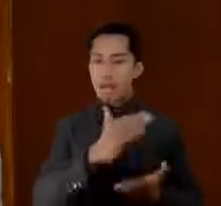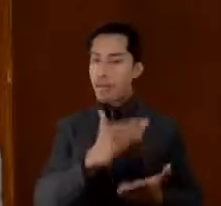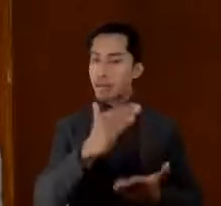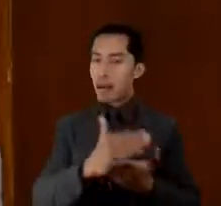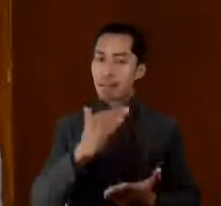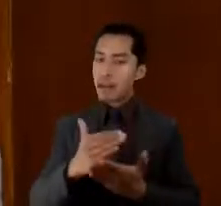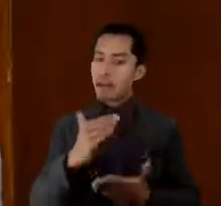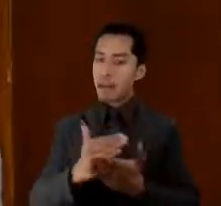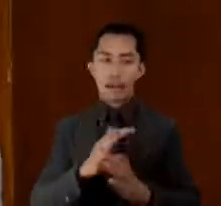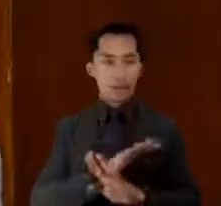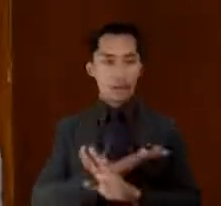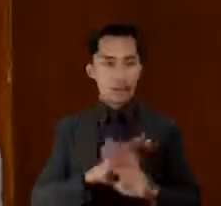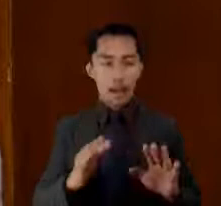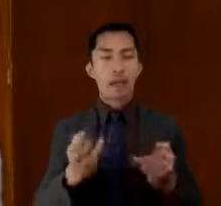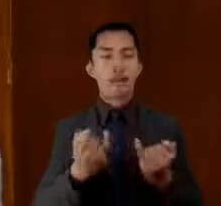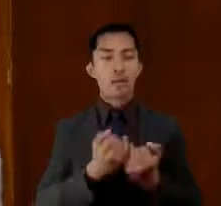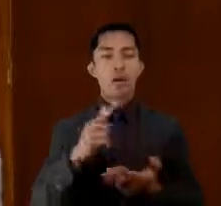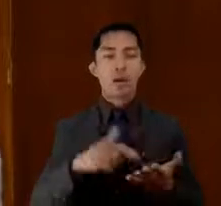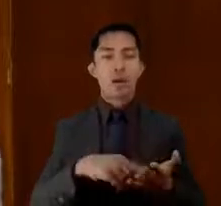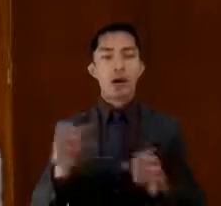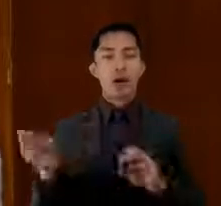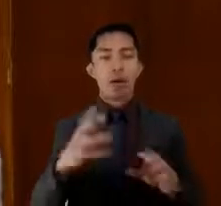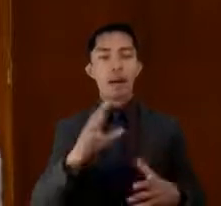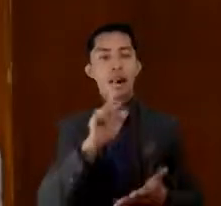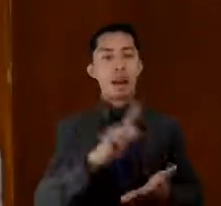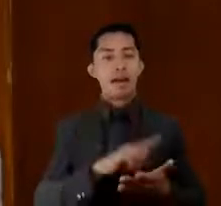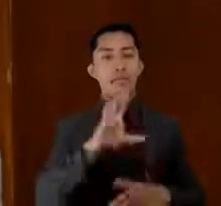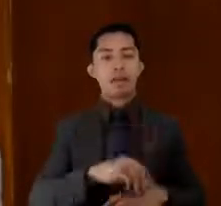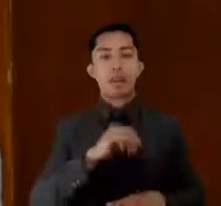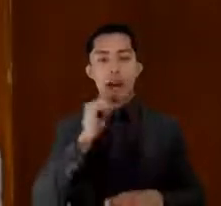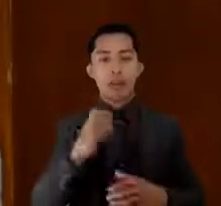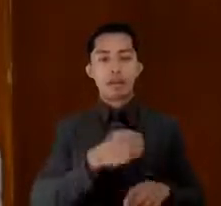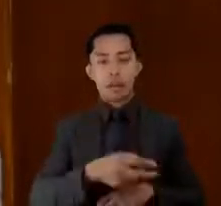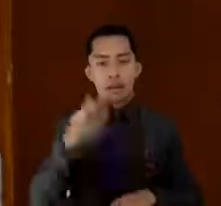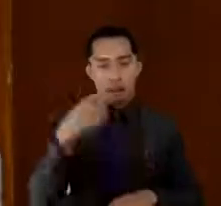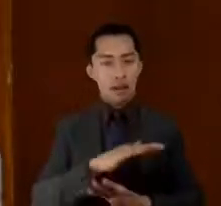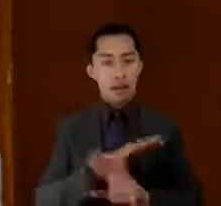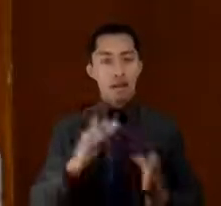todas, y de las áreas de descarga ilegal de residuos sólidos en el Estado de México.